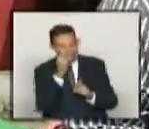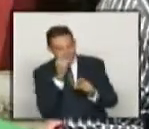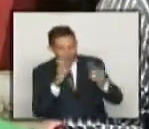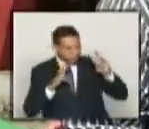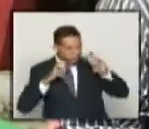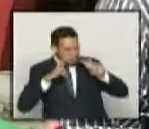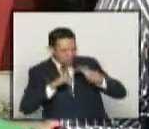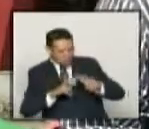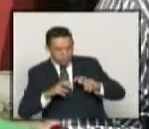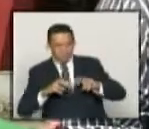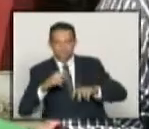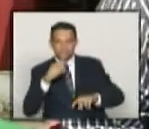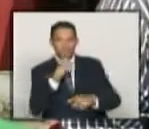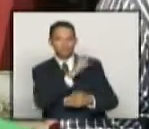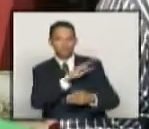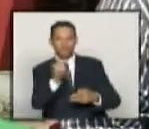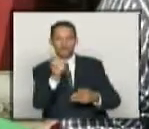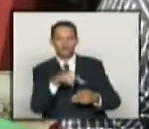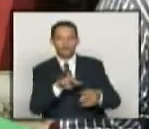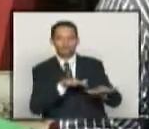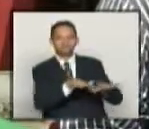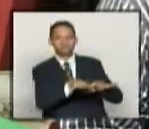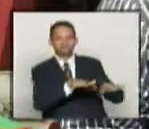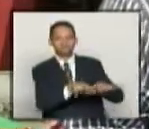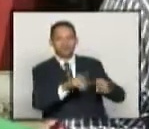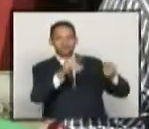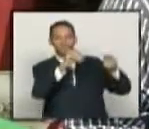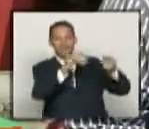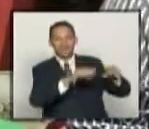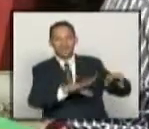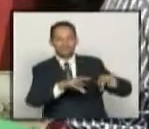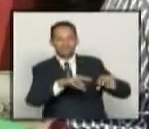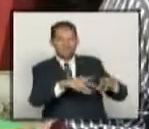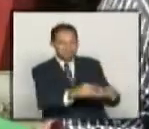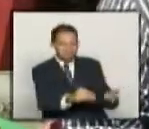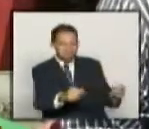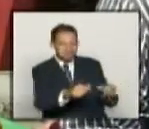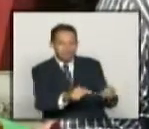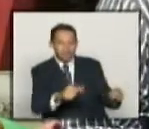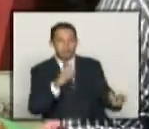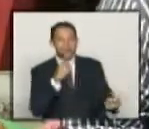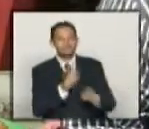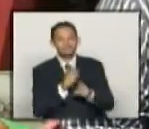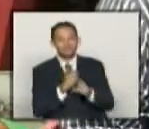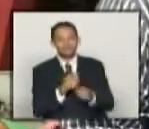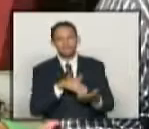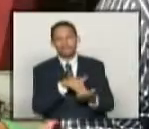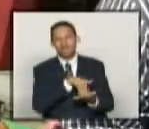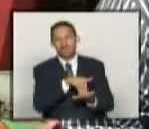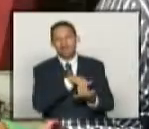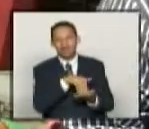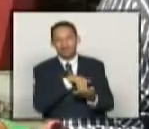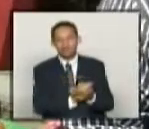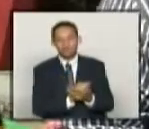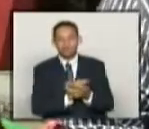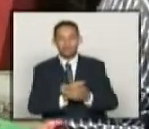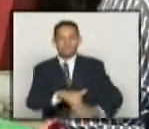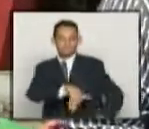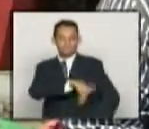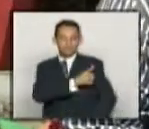final lo hizo inviable. Ya habíamos planeado hacer 180 soluciones habitacionales. El Ministerio de Vivienda nos rechazó el lote